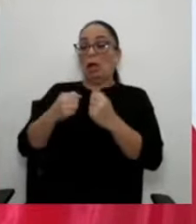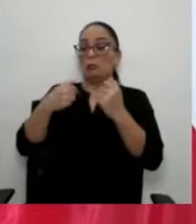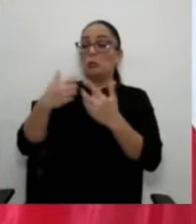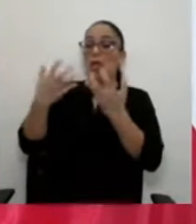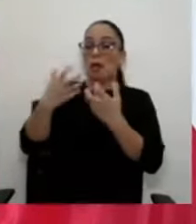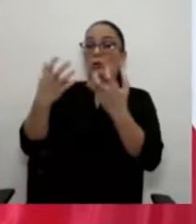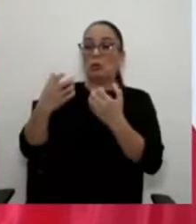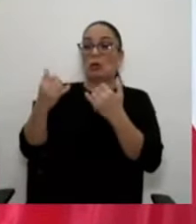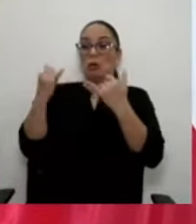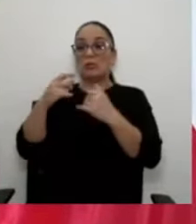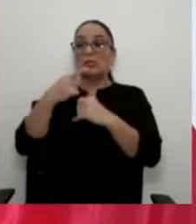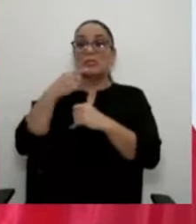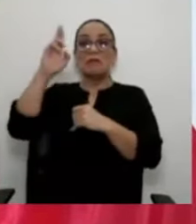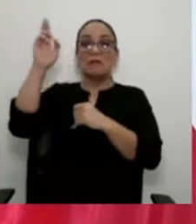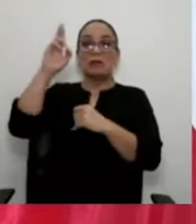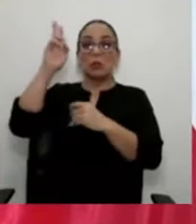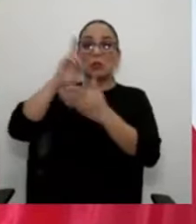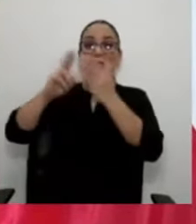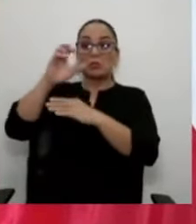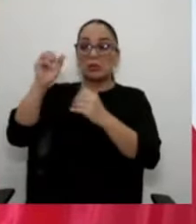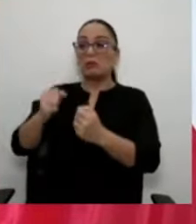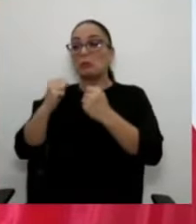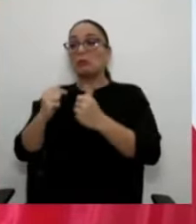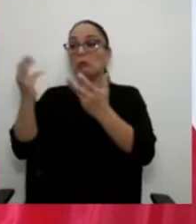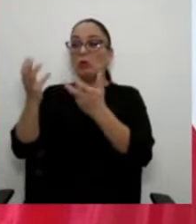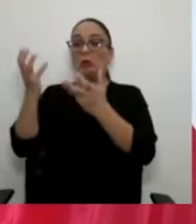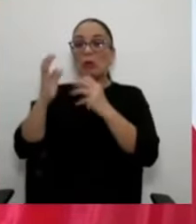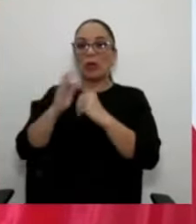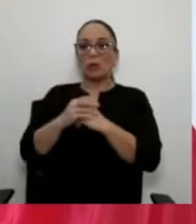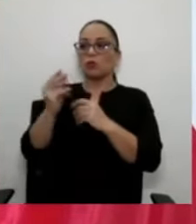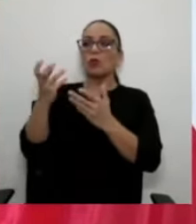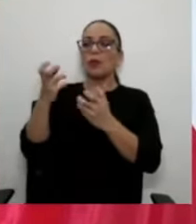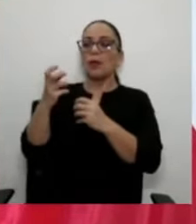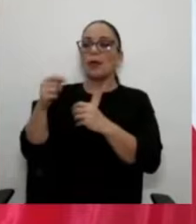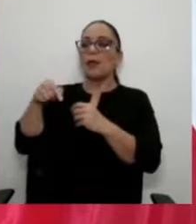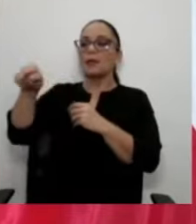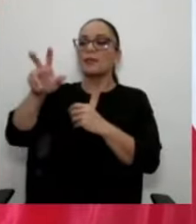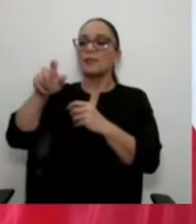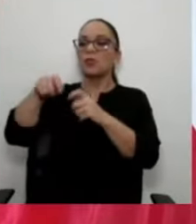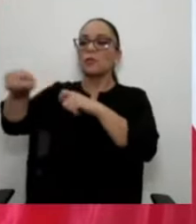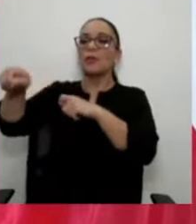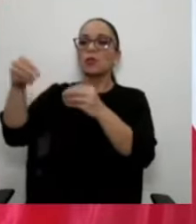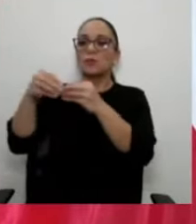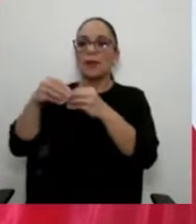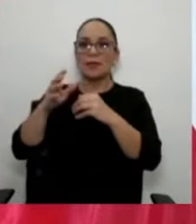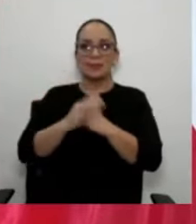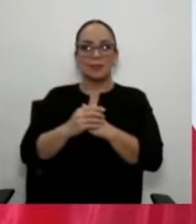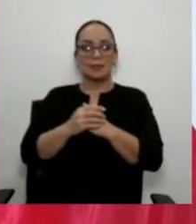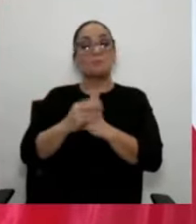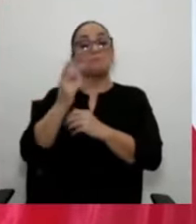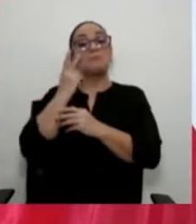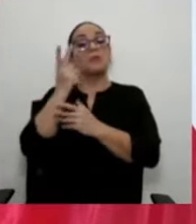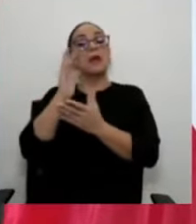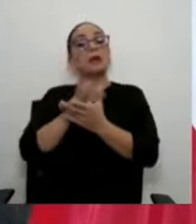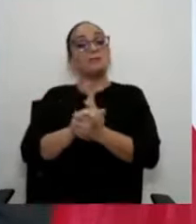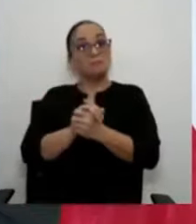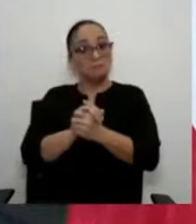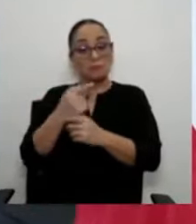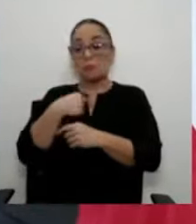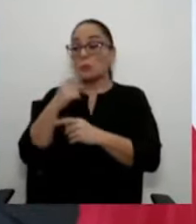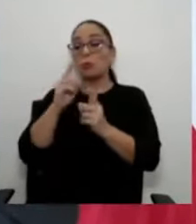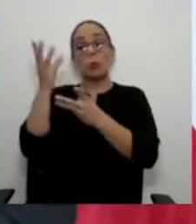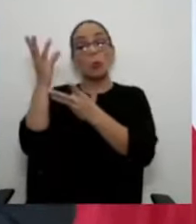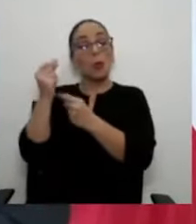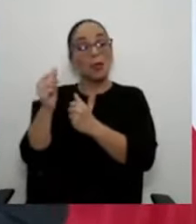el rector de la Universidad de Costa Rica por no viajar 300 metros más. Mira vos, yo no había sacado esa cuenta.